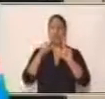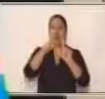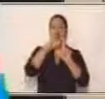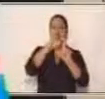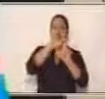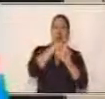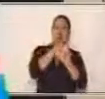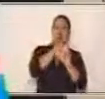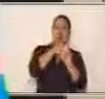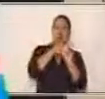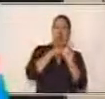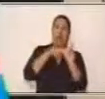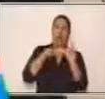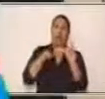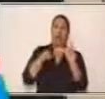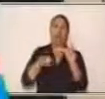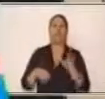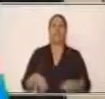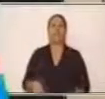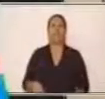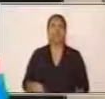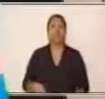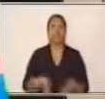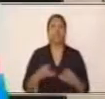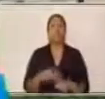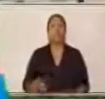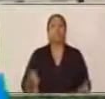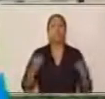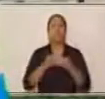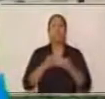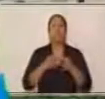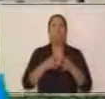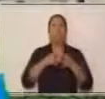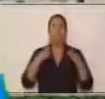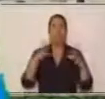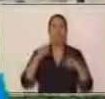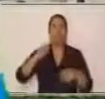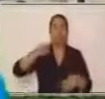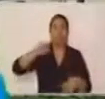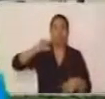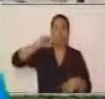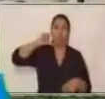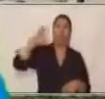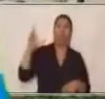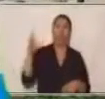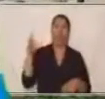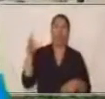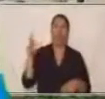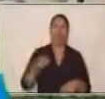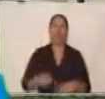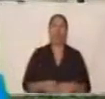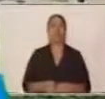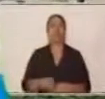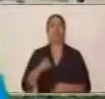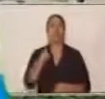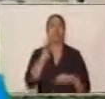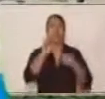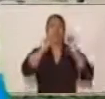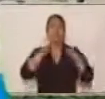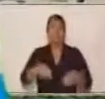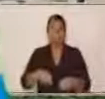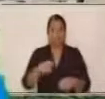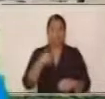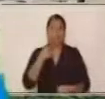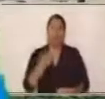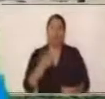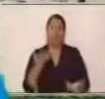Así es, que la abertura es de mayor tamaño, por lo que podemos decir que un ángulo